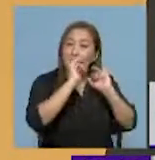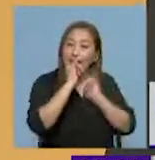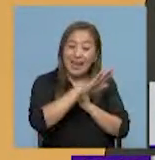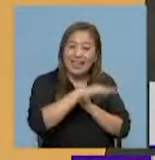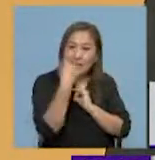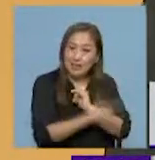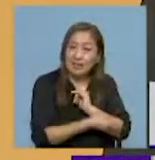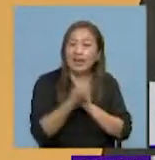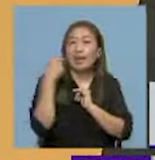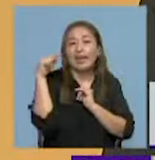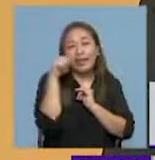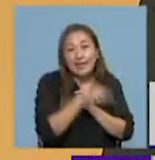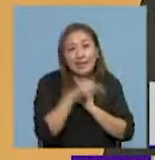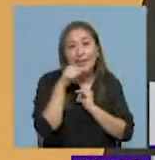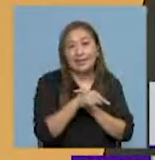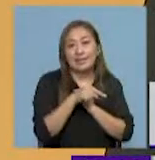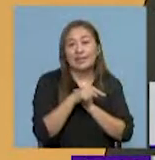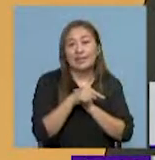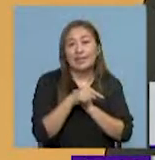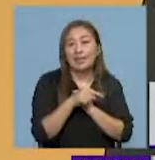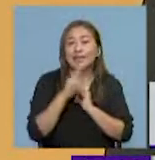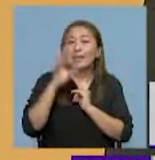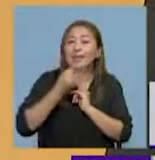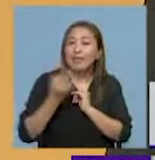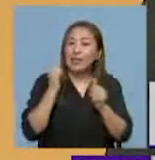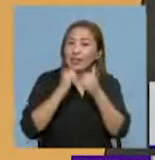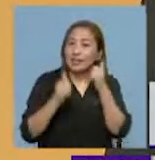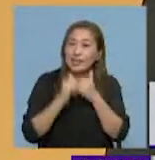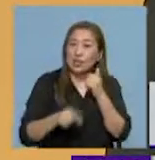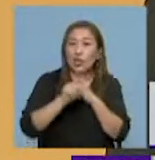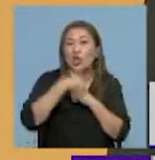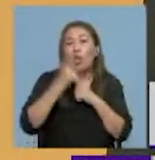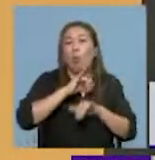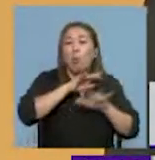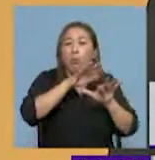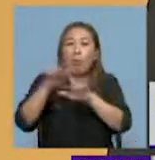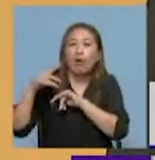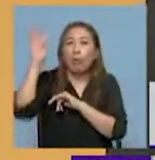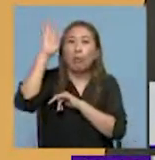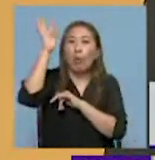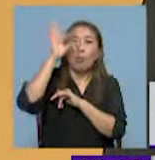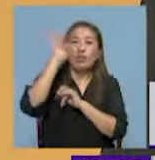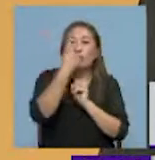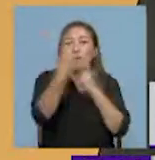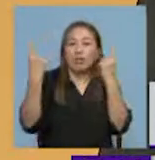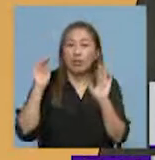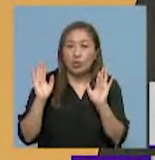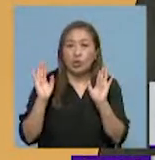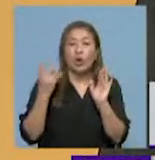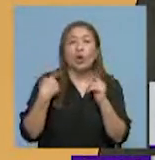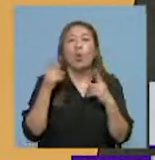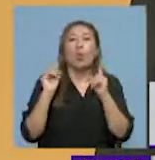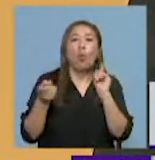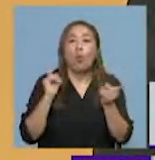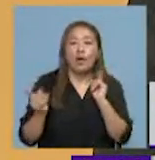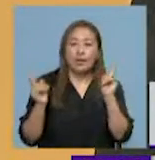lo cual ese es el la verdad de la historia las demás son todos los pensamientos de uno u otro ahora cuál es la